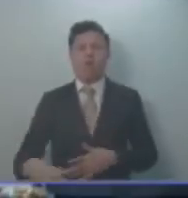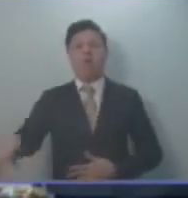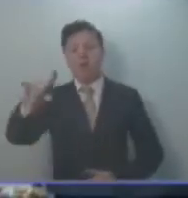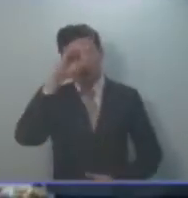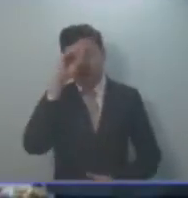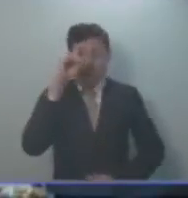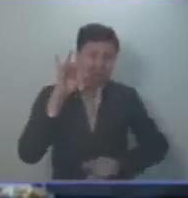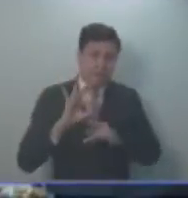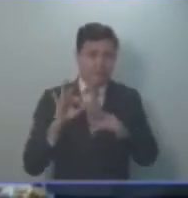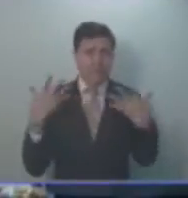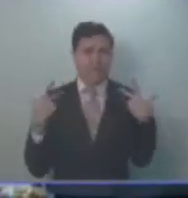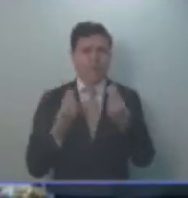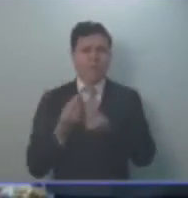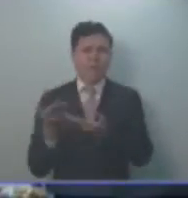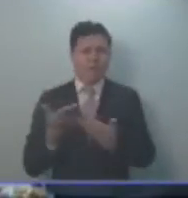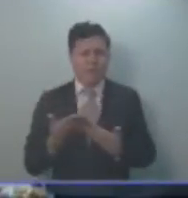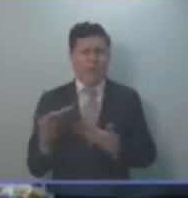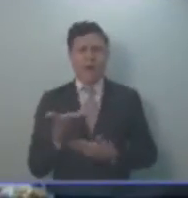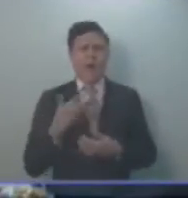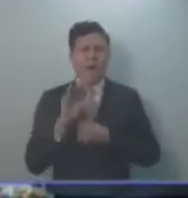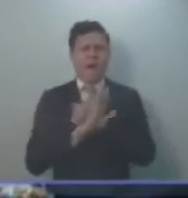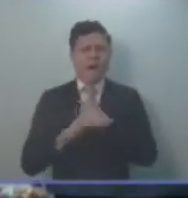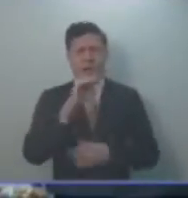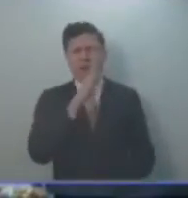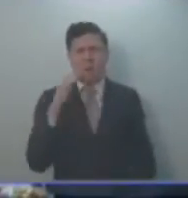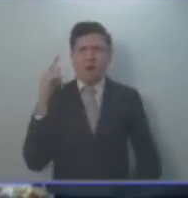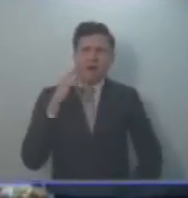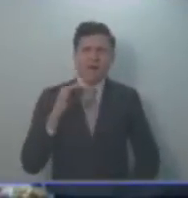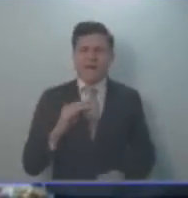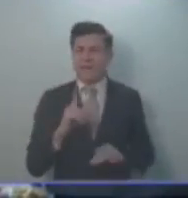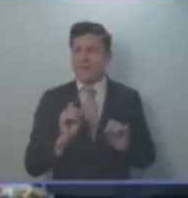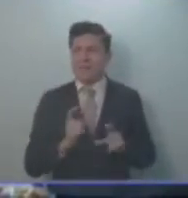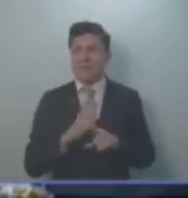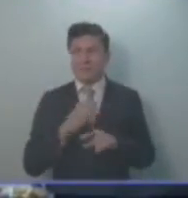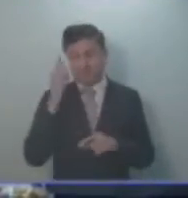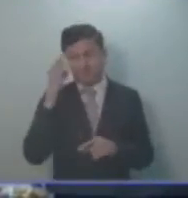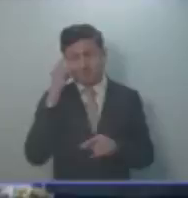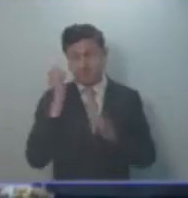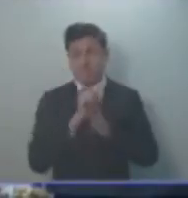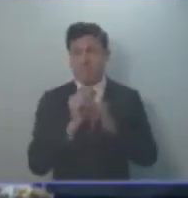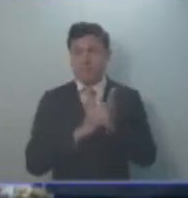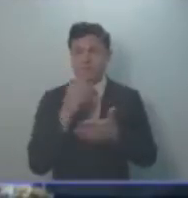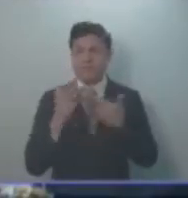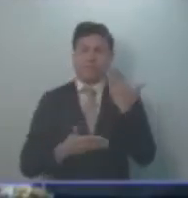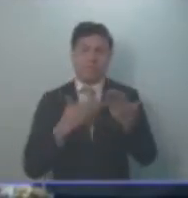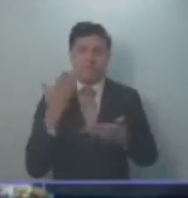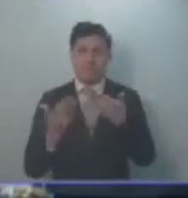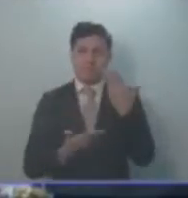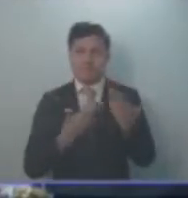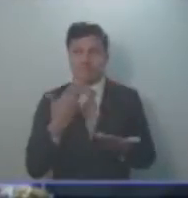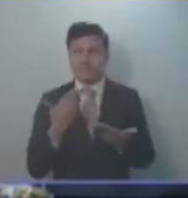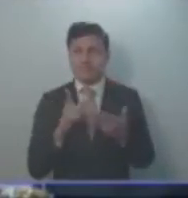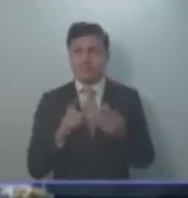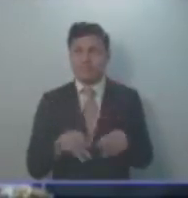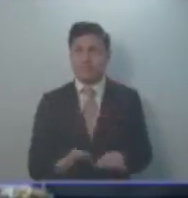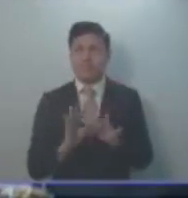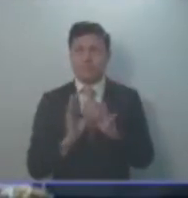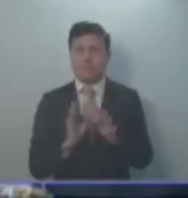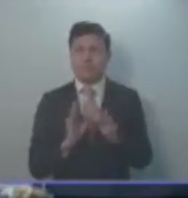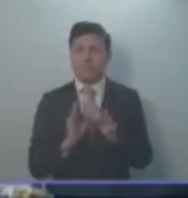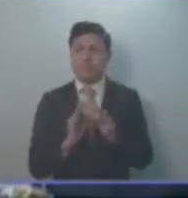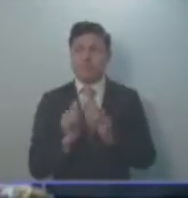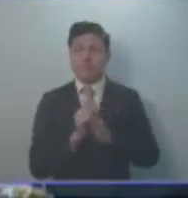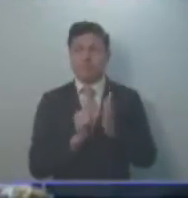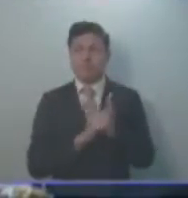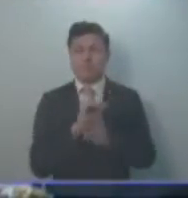función social, goza de la protección del Estado y no se considera artículo de comercio. Asimismo, en su